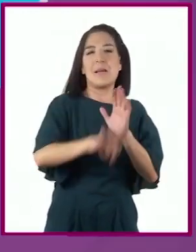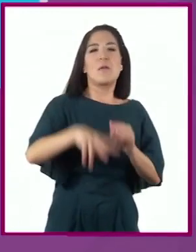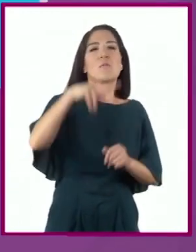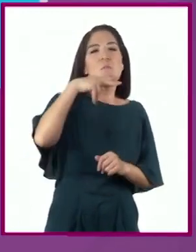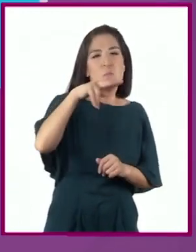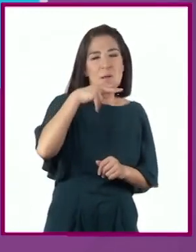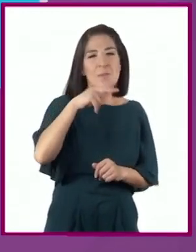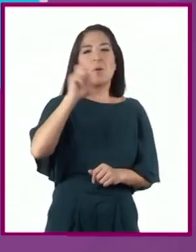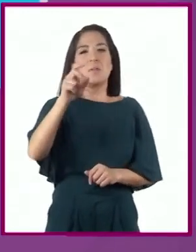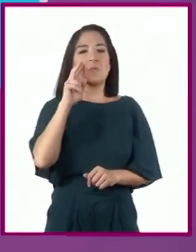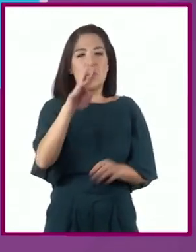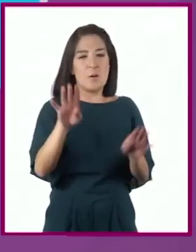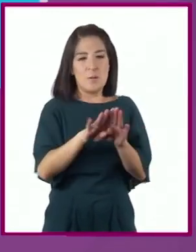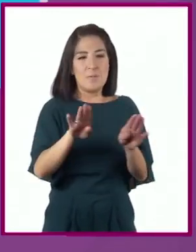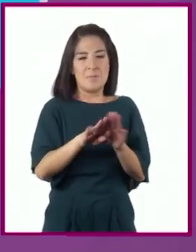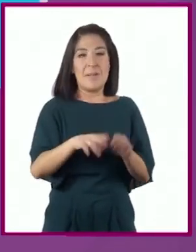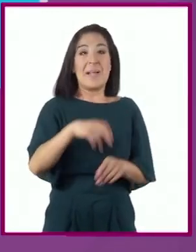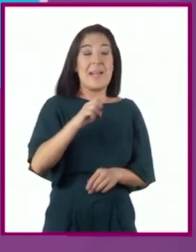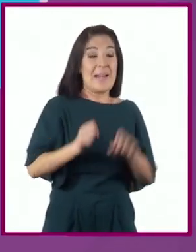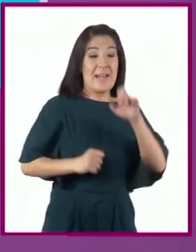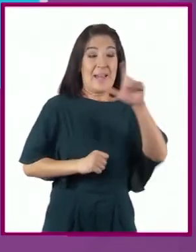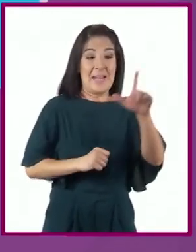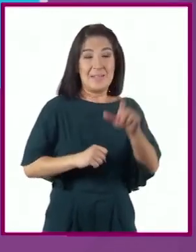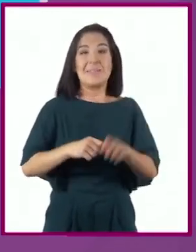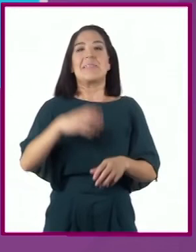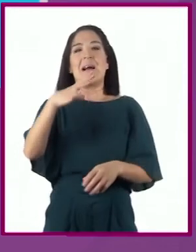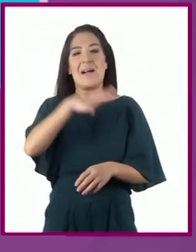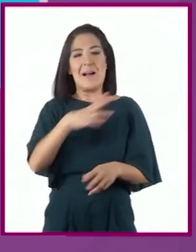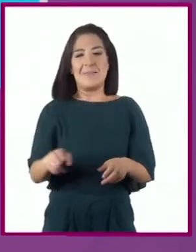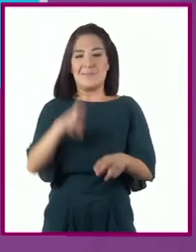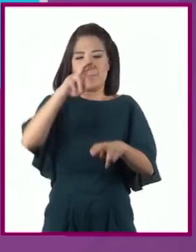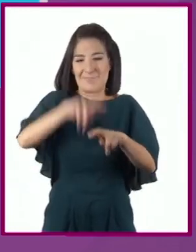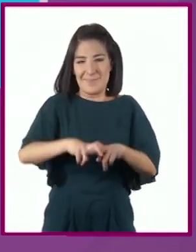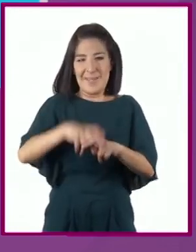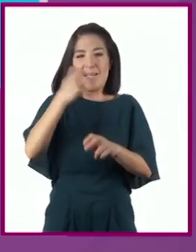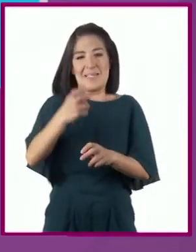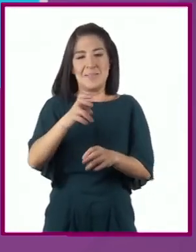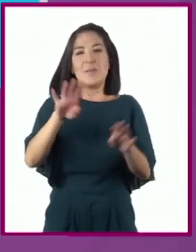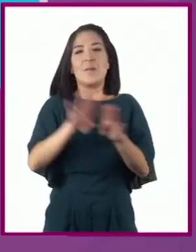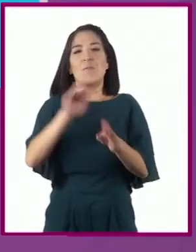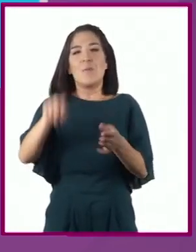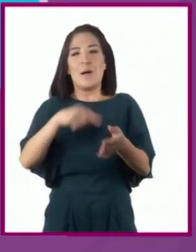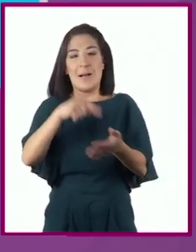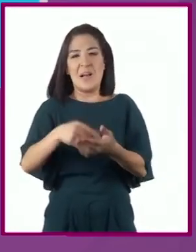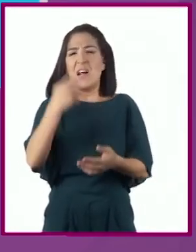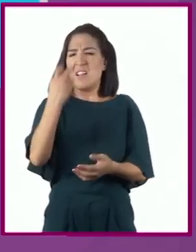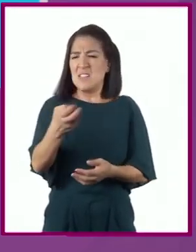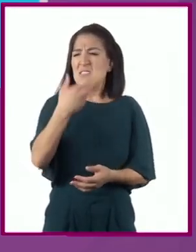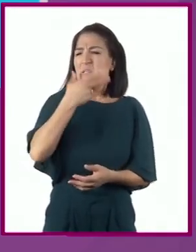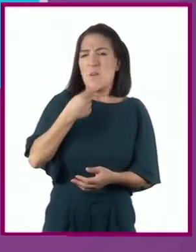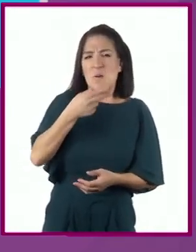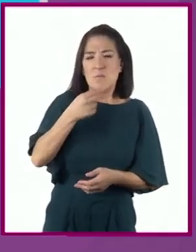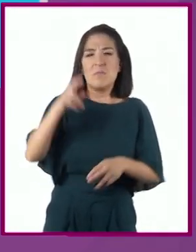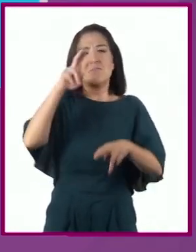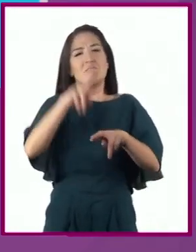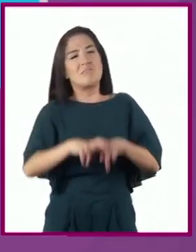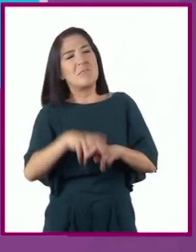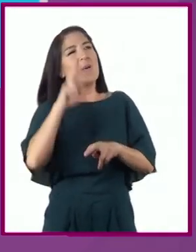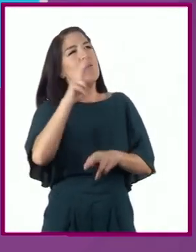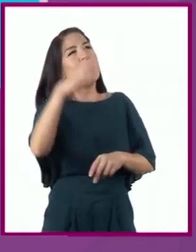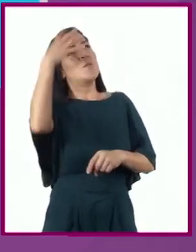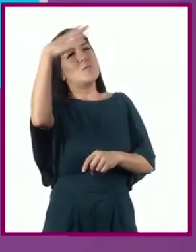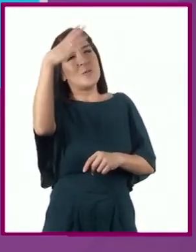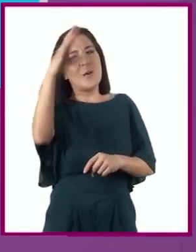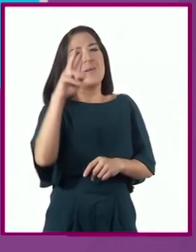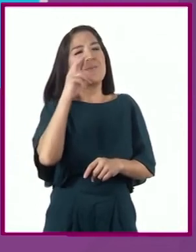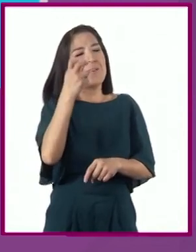pronombre. Él estaba sentado observando la puesta de sol esa tarde. Vi aquel hombre estaba sentado observando la puesta de sol